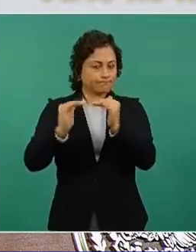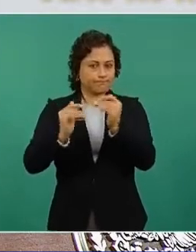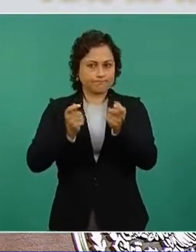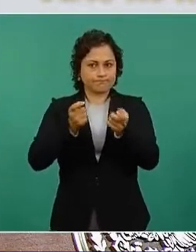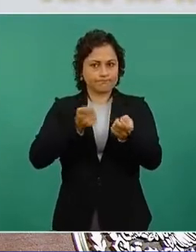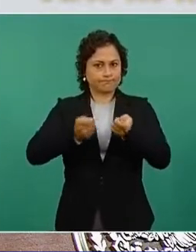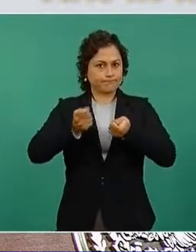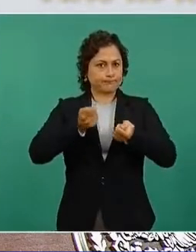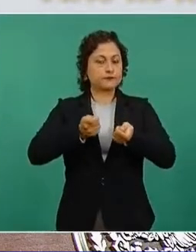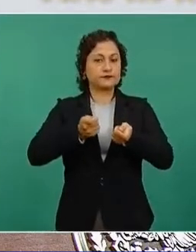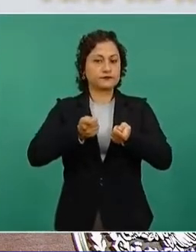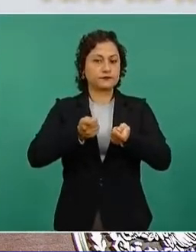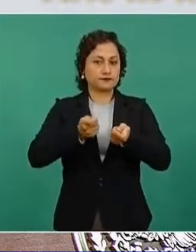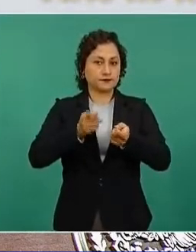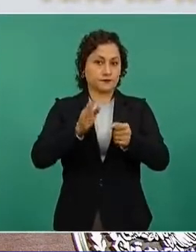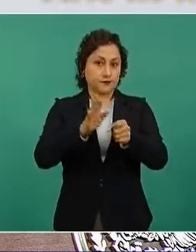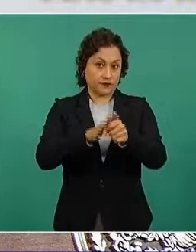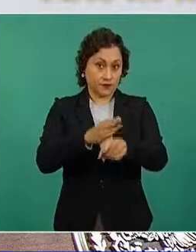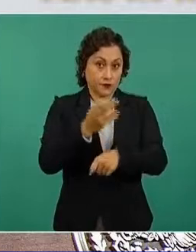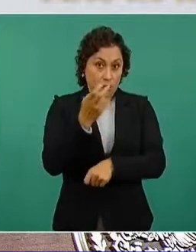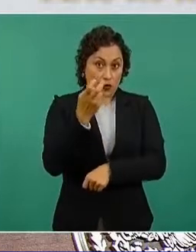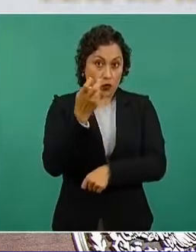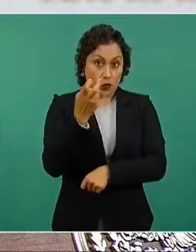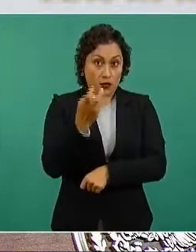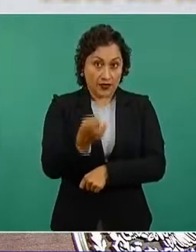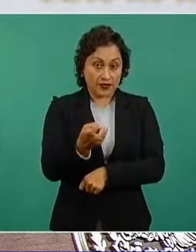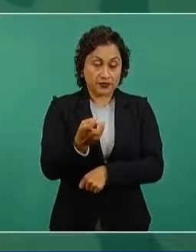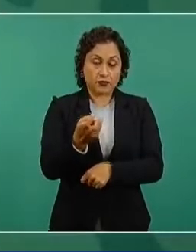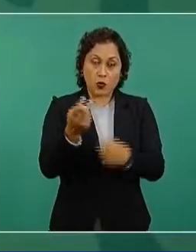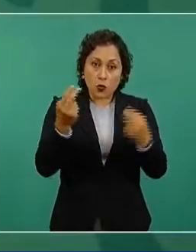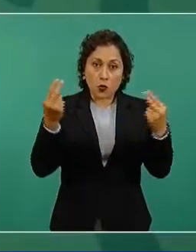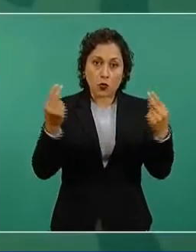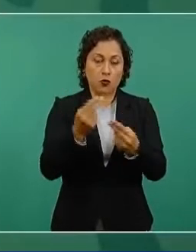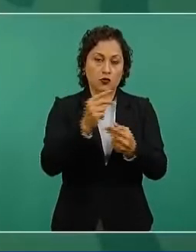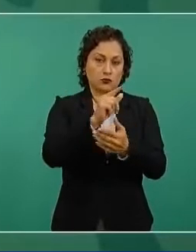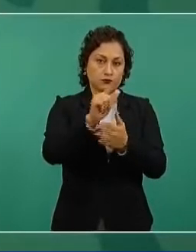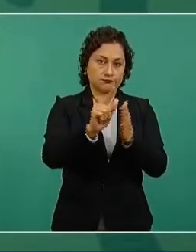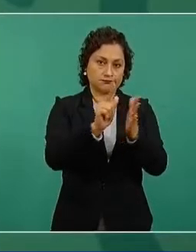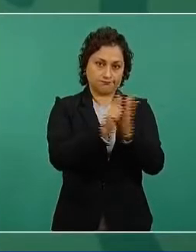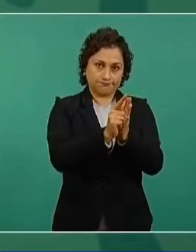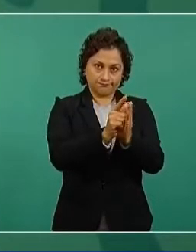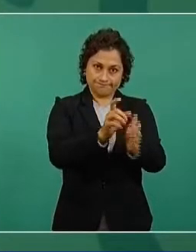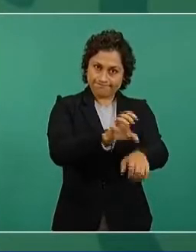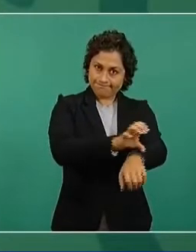es que necesitamos la reforma eléctrica,